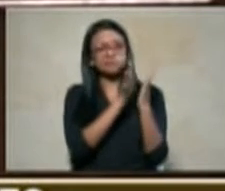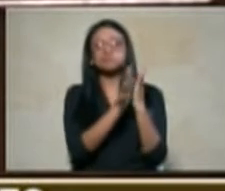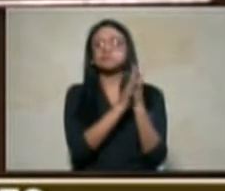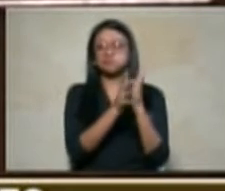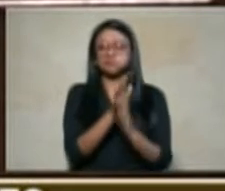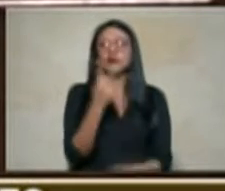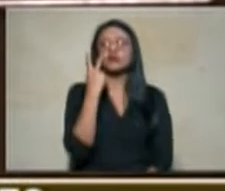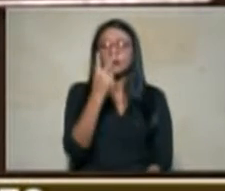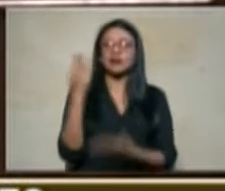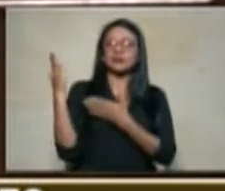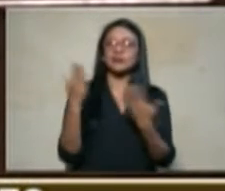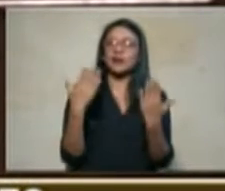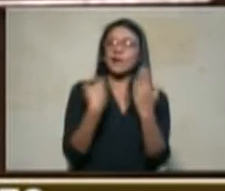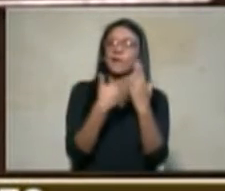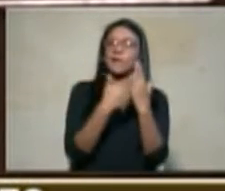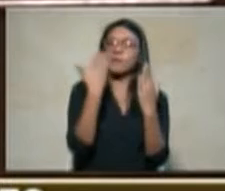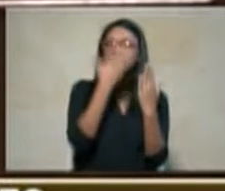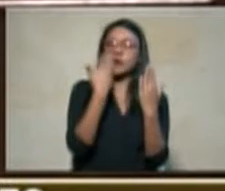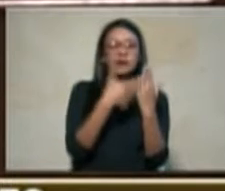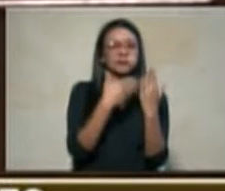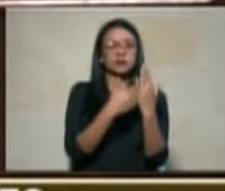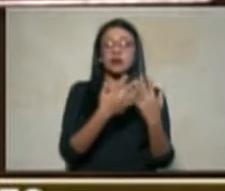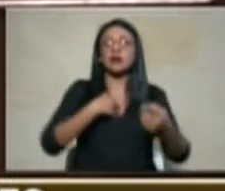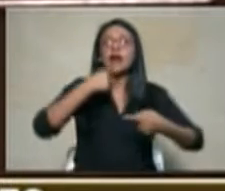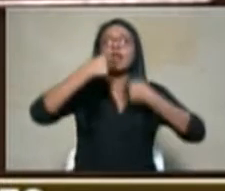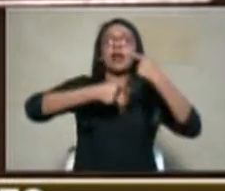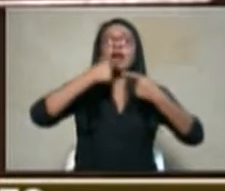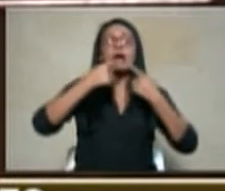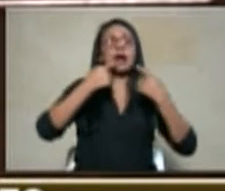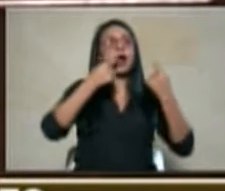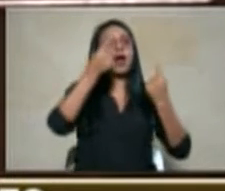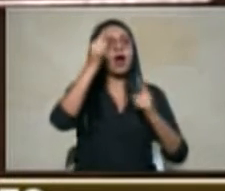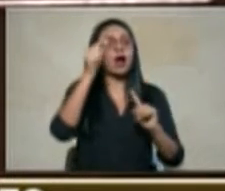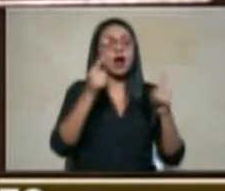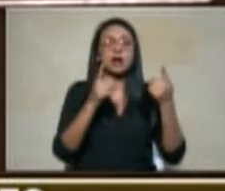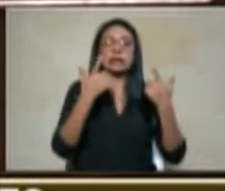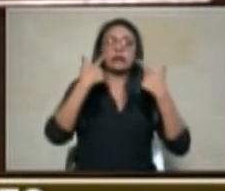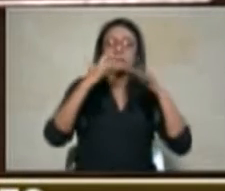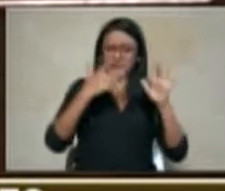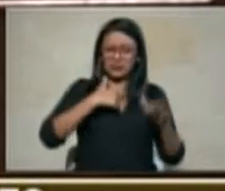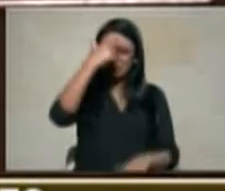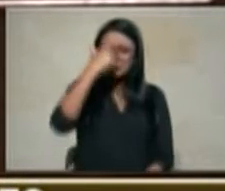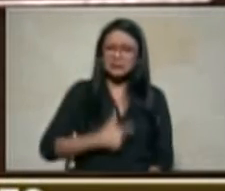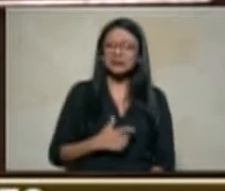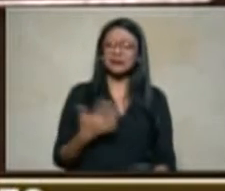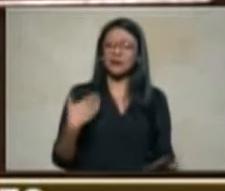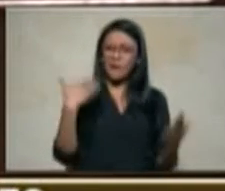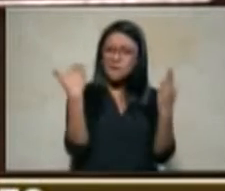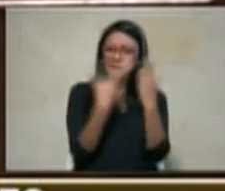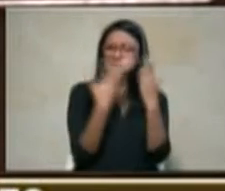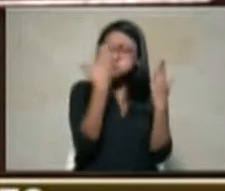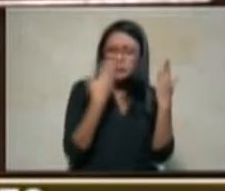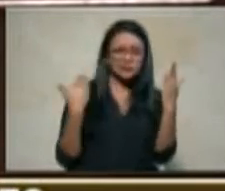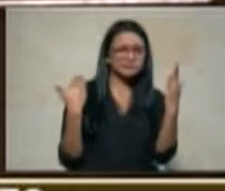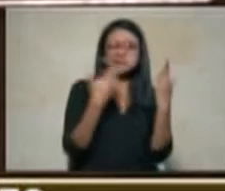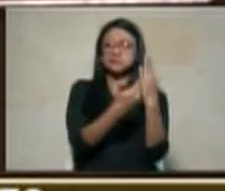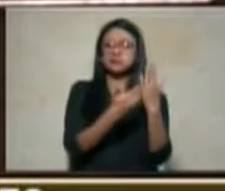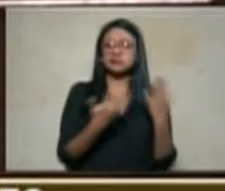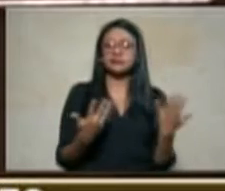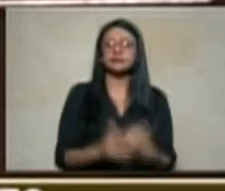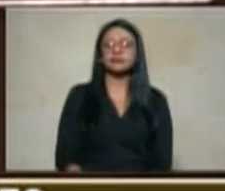veo que cuando yo traigo pruebas, porque yo no hablo con suposiciones, yo soy una persona seria, mis pruebas son contundentes,